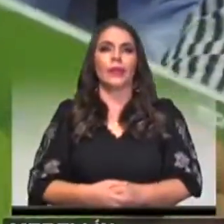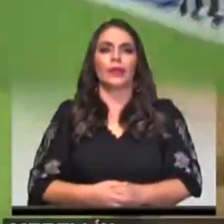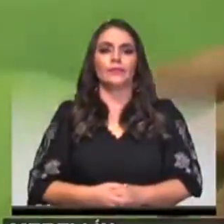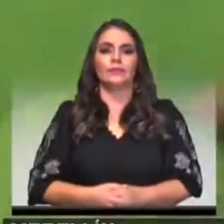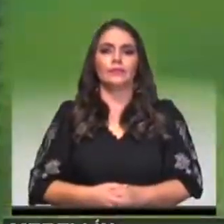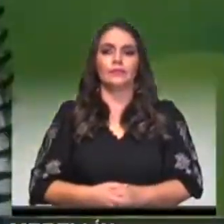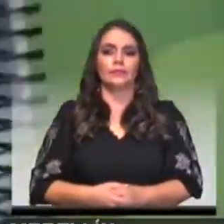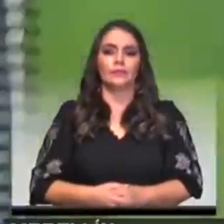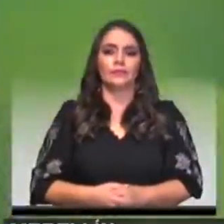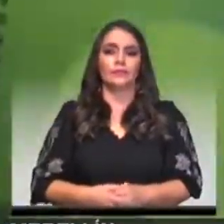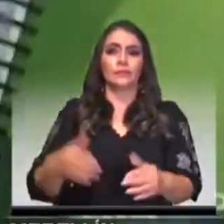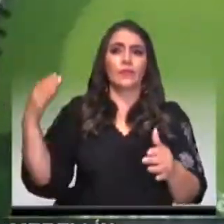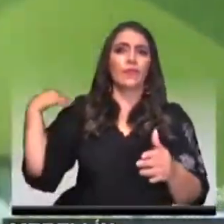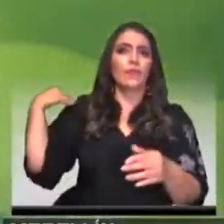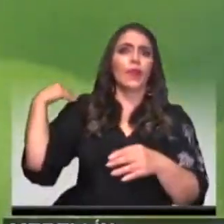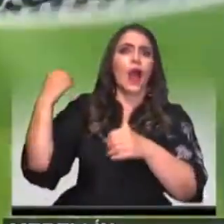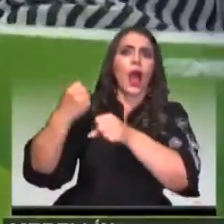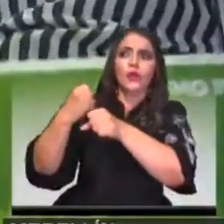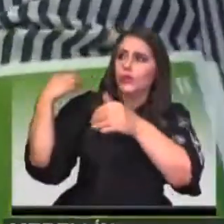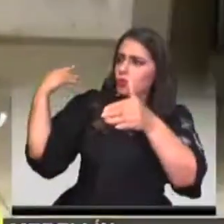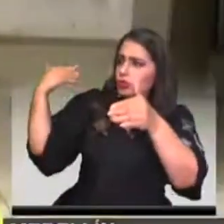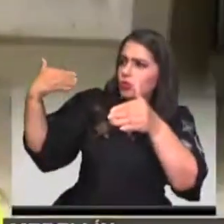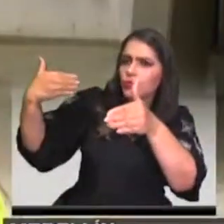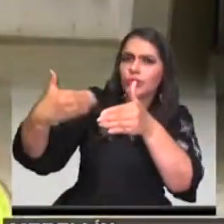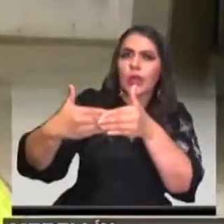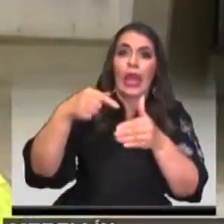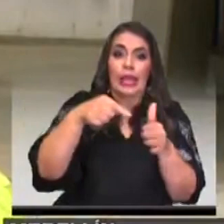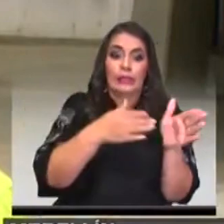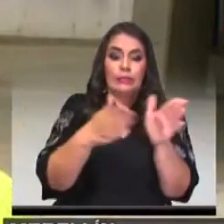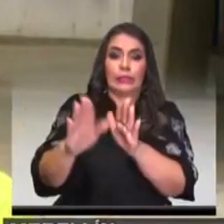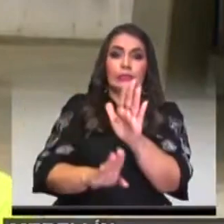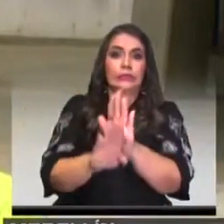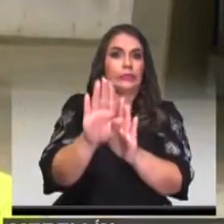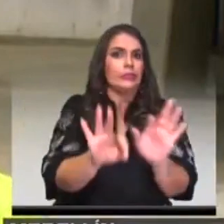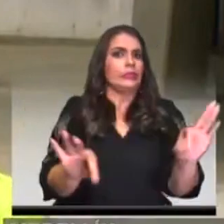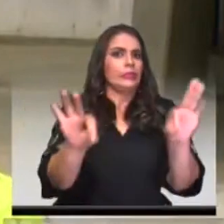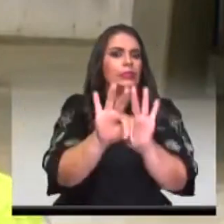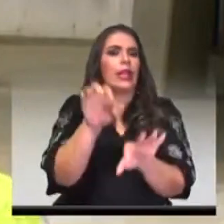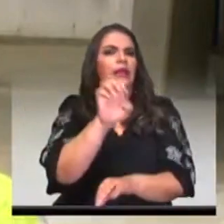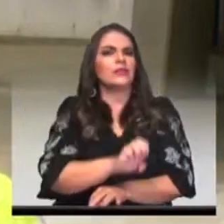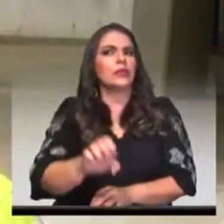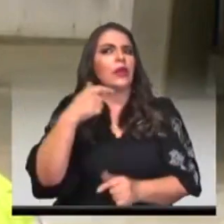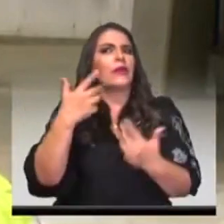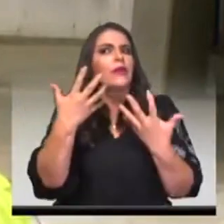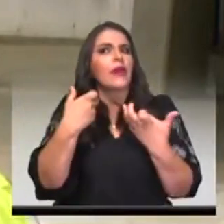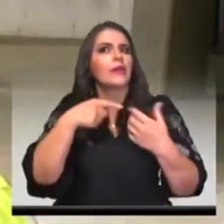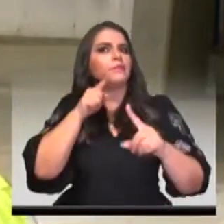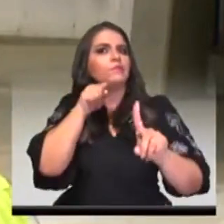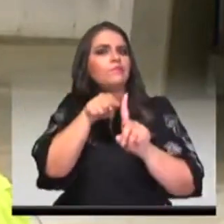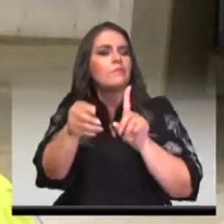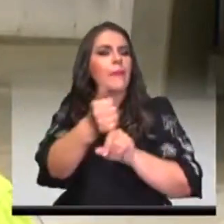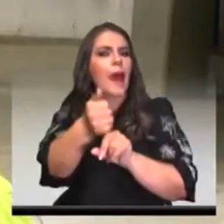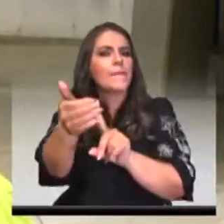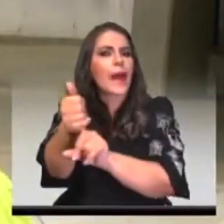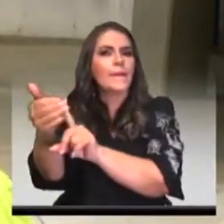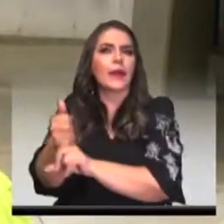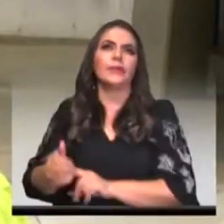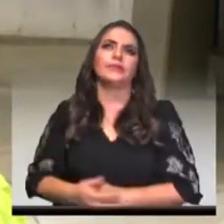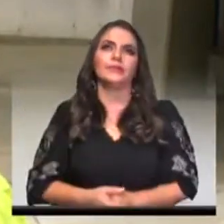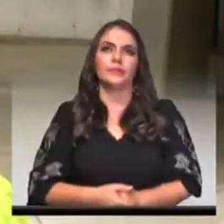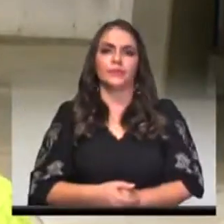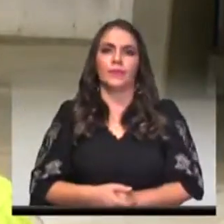de antioquia más ambicioso de los últimos años bueno en este momento estamos en la planificación de la ejecución de estas metas es un